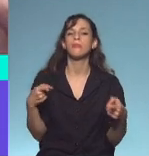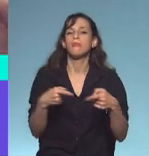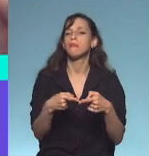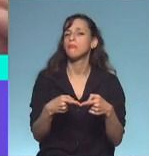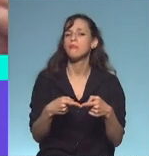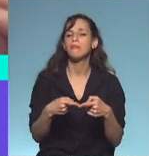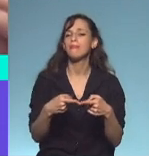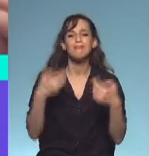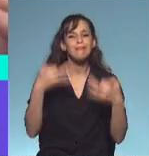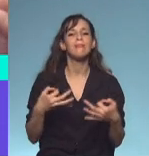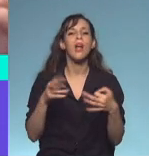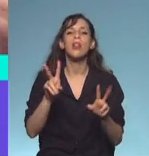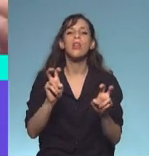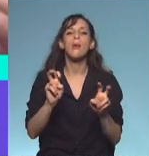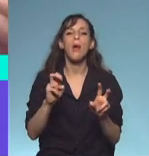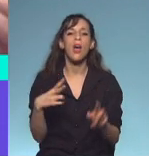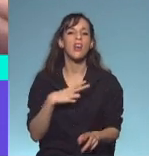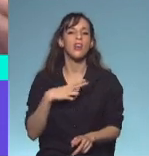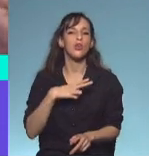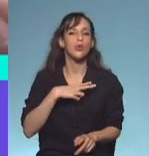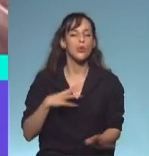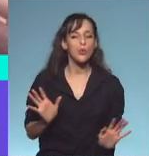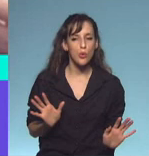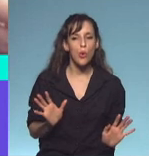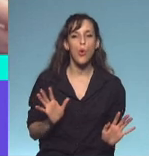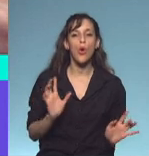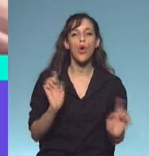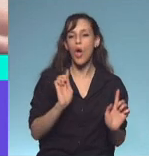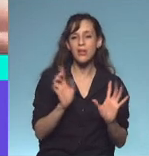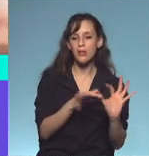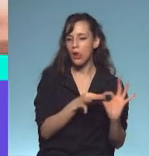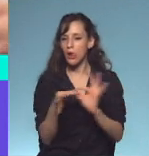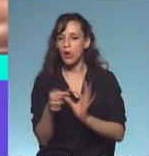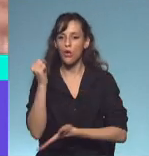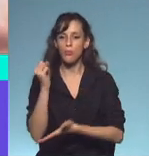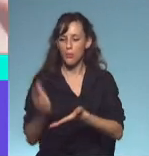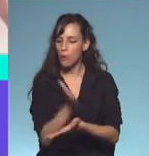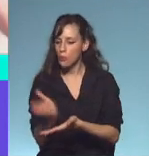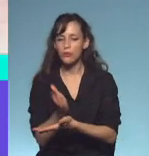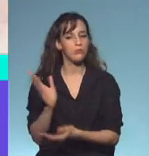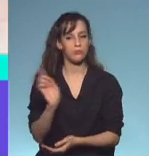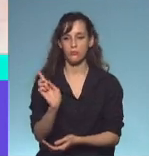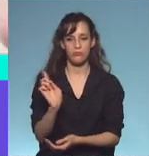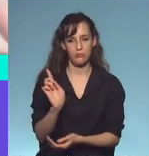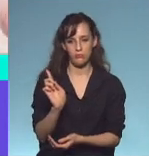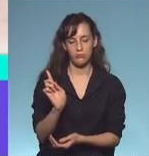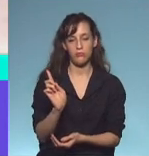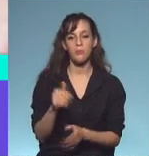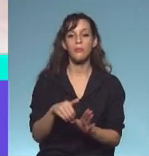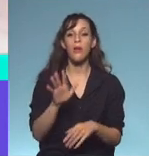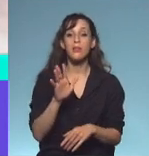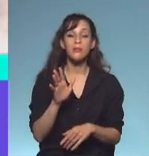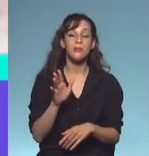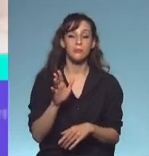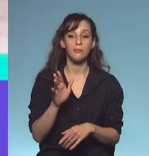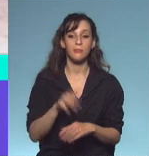de expresiones de riqueza que tienen poco vínculo con la economía productiva, ¿no? Que en general lo que ocurre es que con esos excedentes se